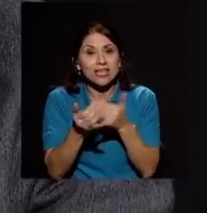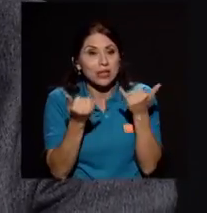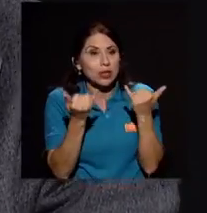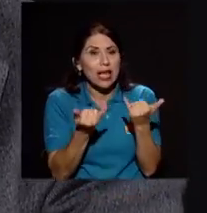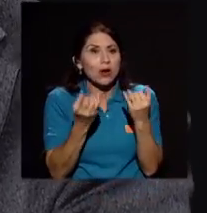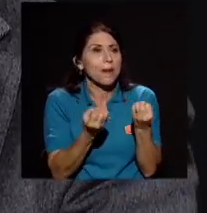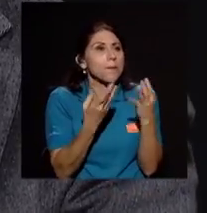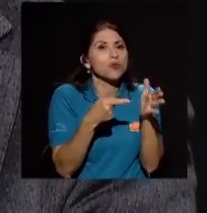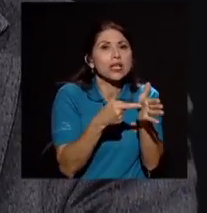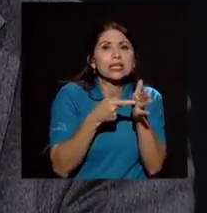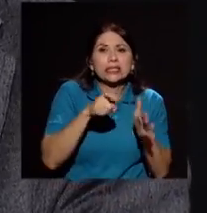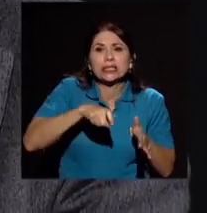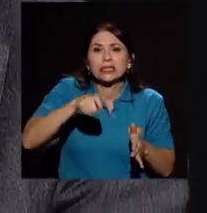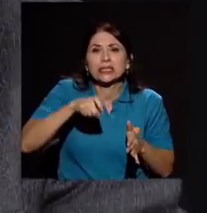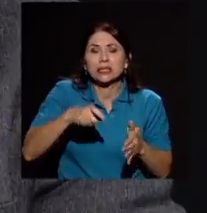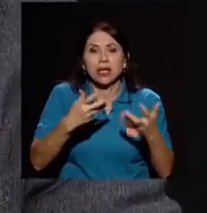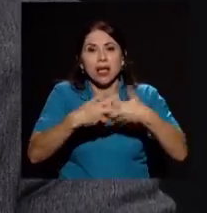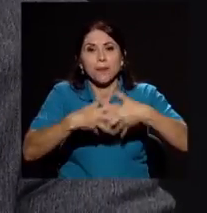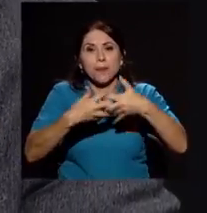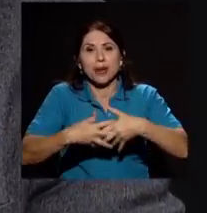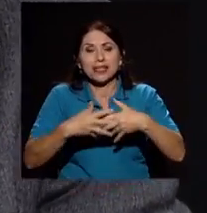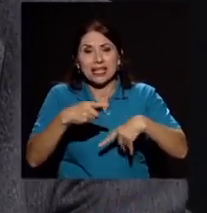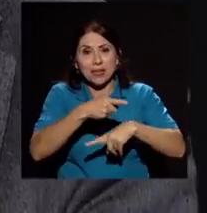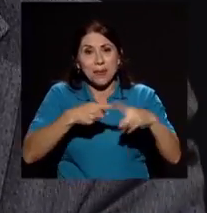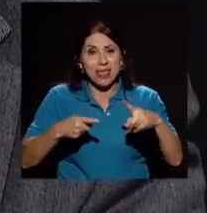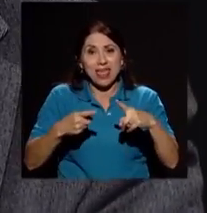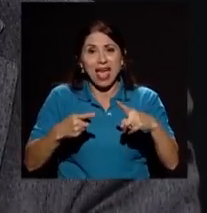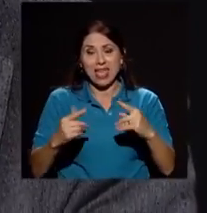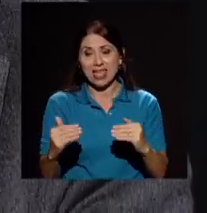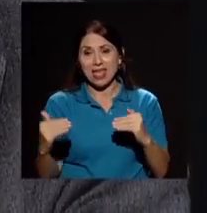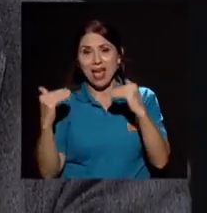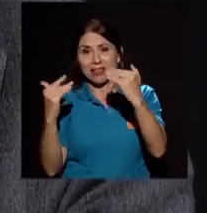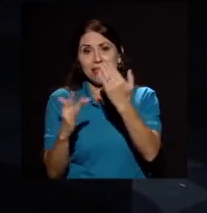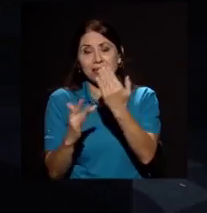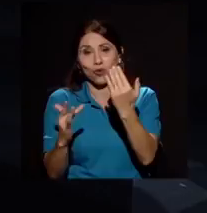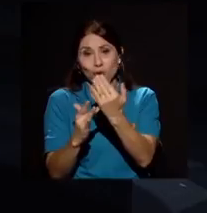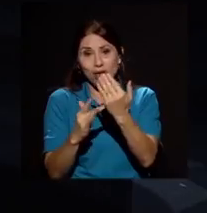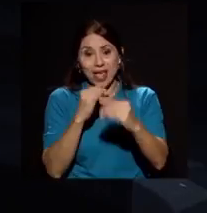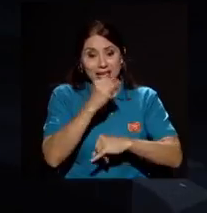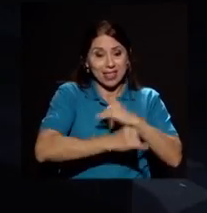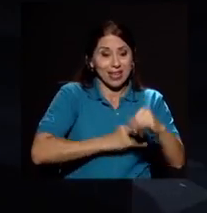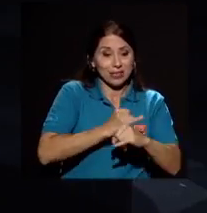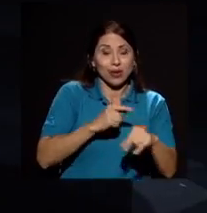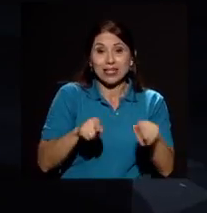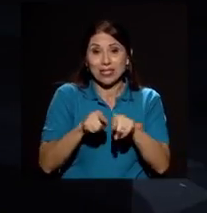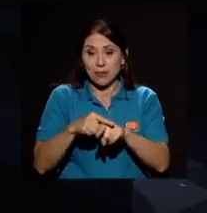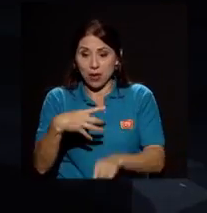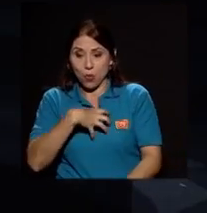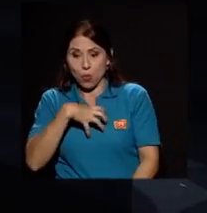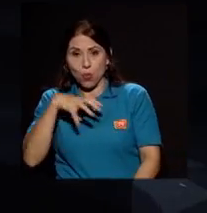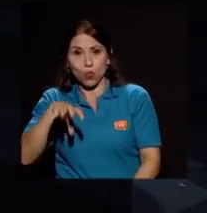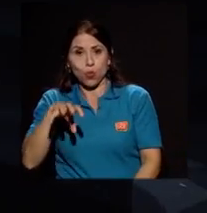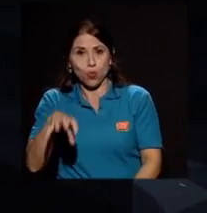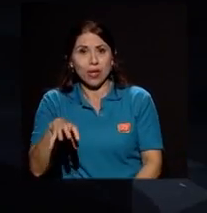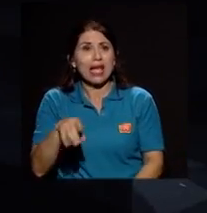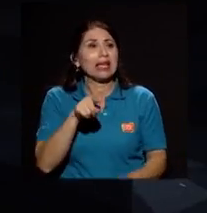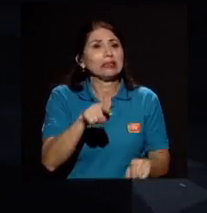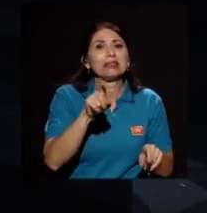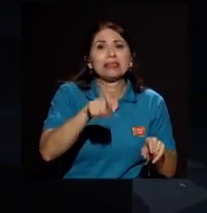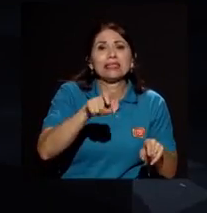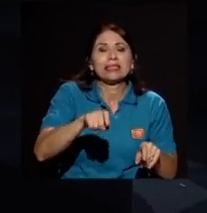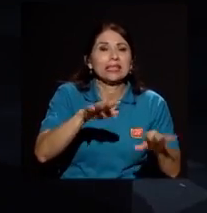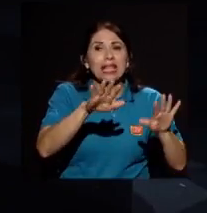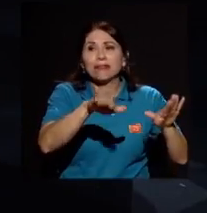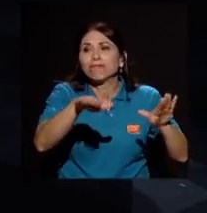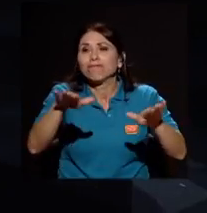de empresas de media y alta tecnología multinacionales y locales que están pegando gritos por recursos humanos repito